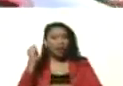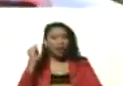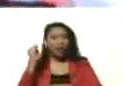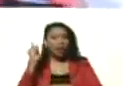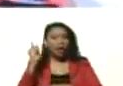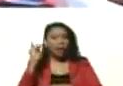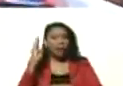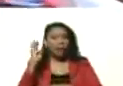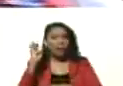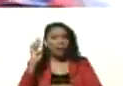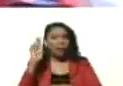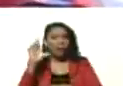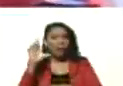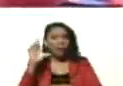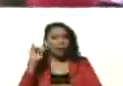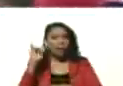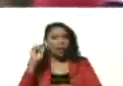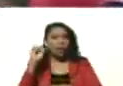Nay Berlín